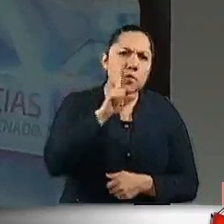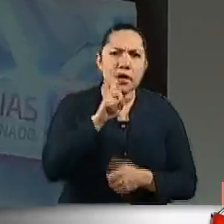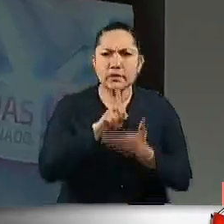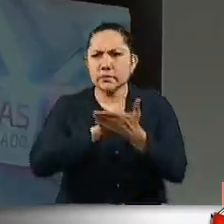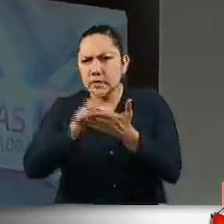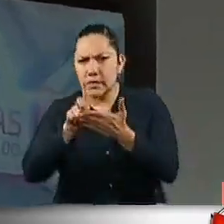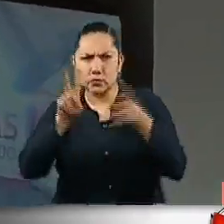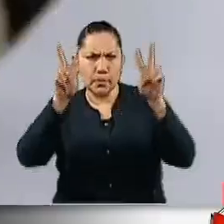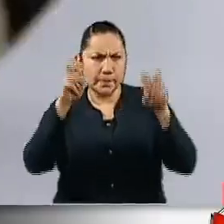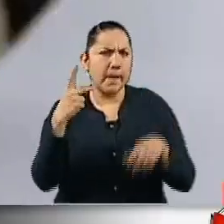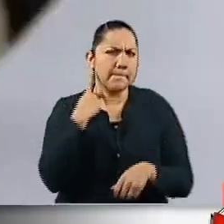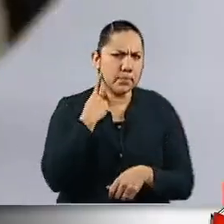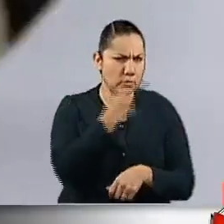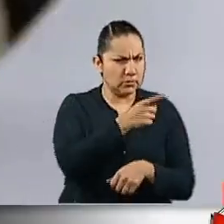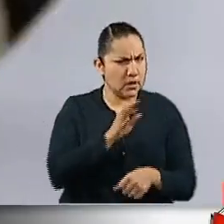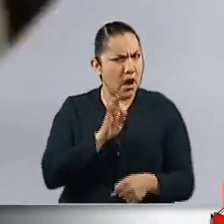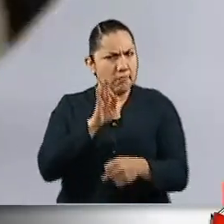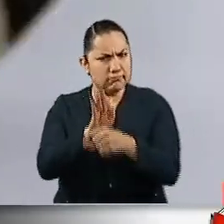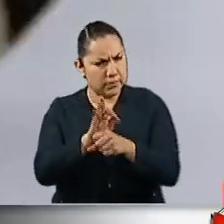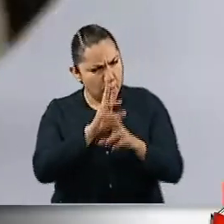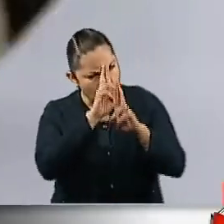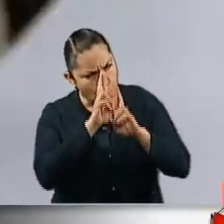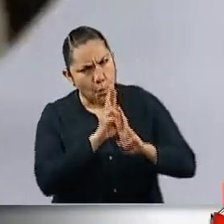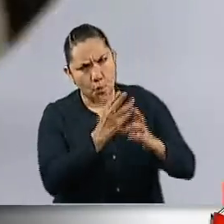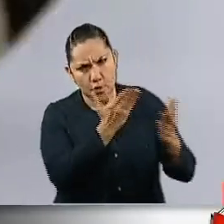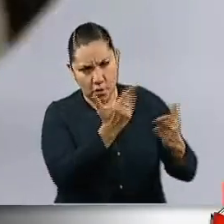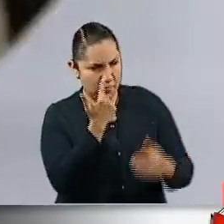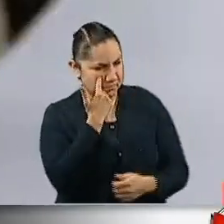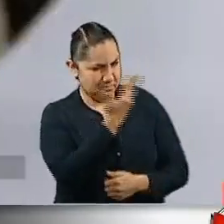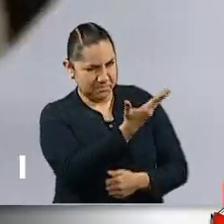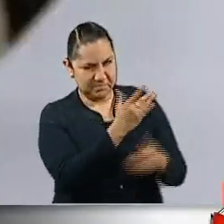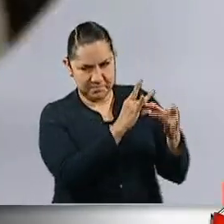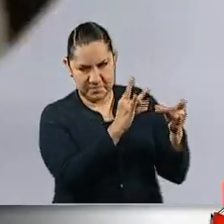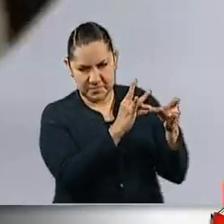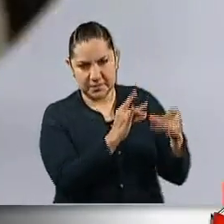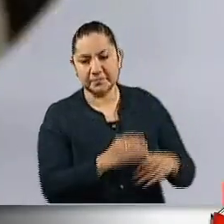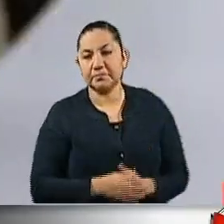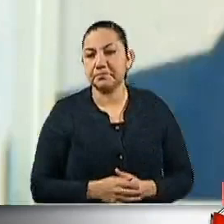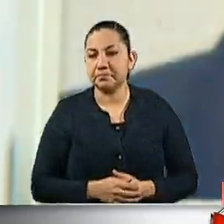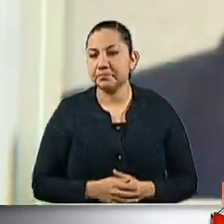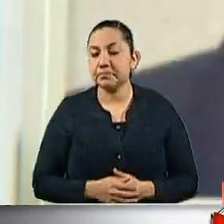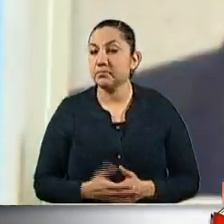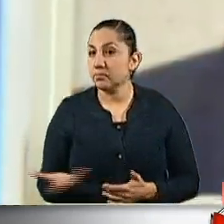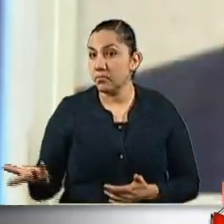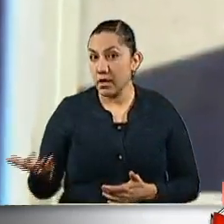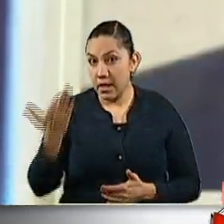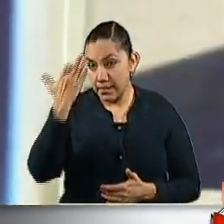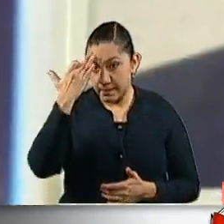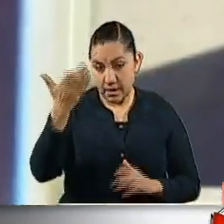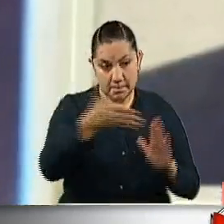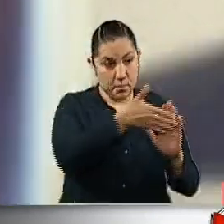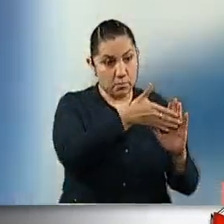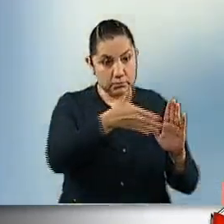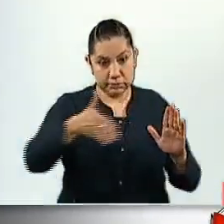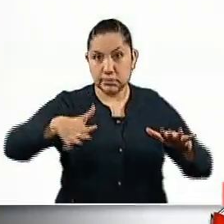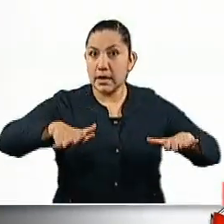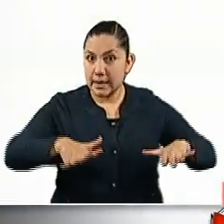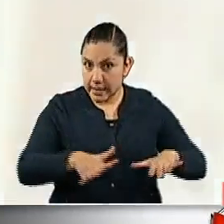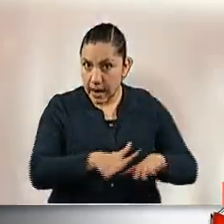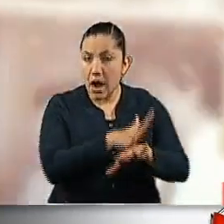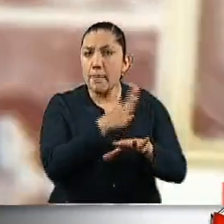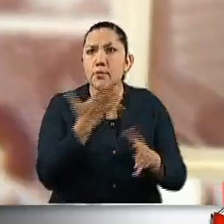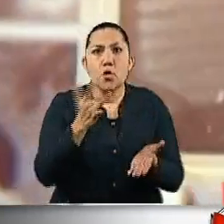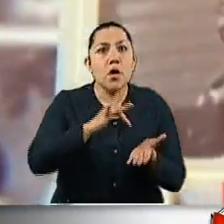la historia. Siento que México ha cambiado y que en buena medida ha cambiado también por el trabajo de las